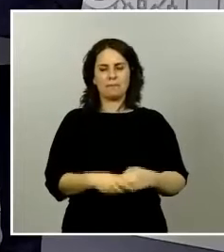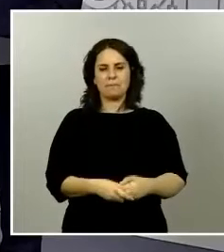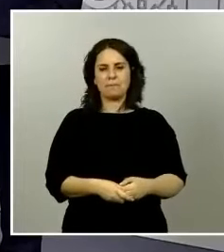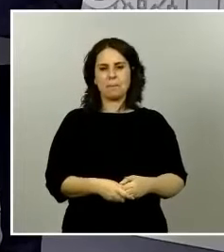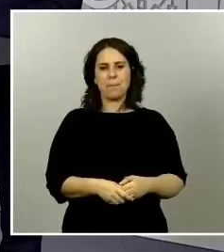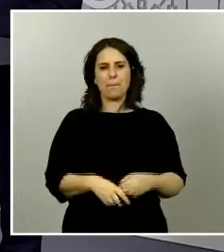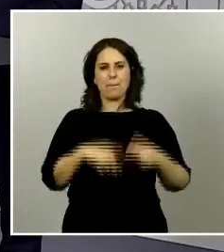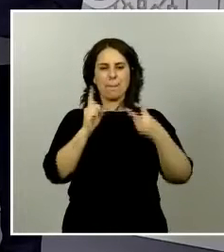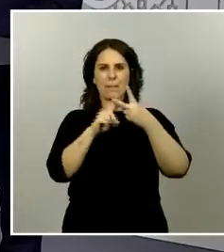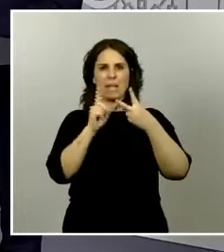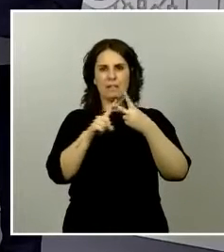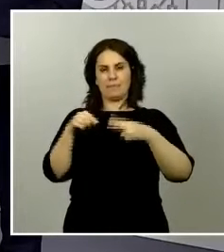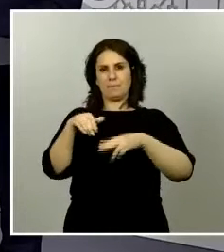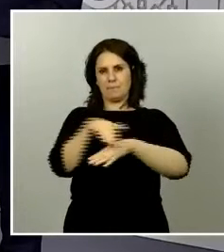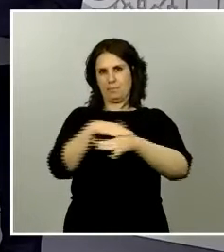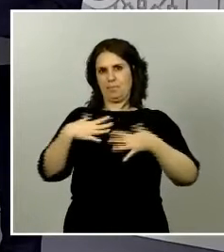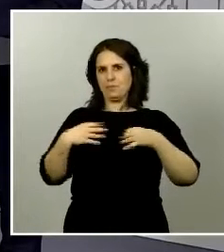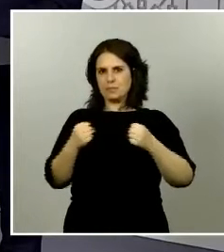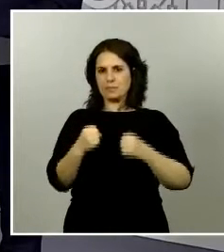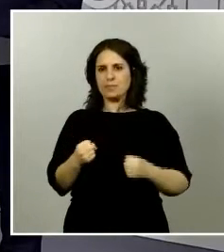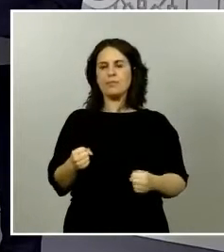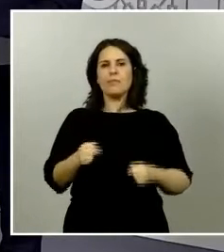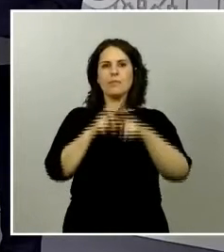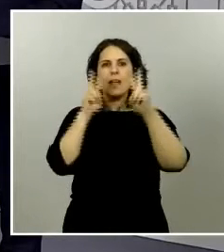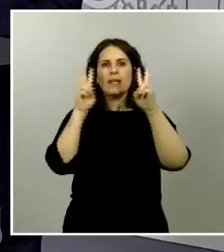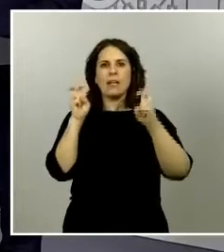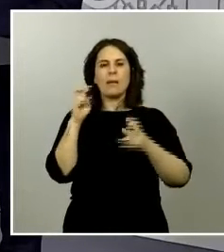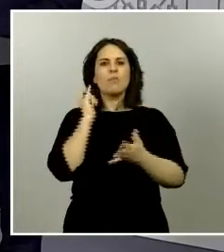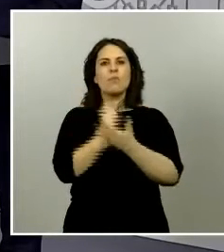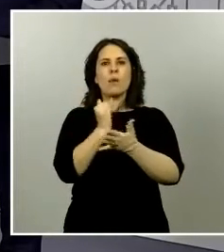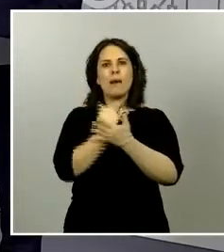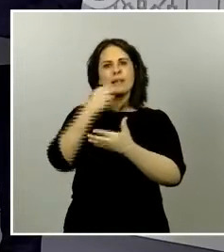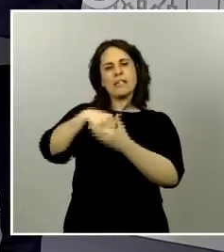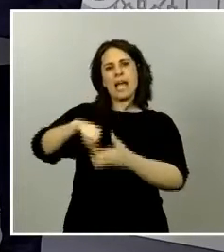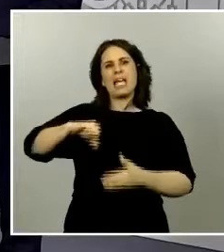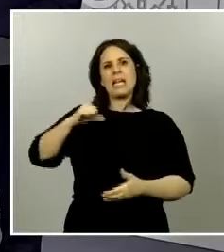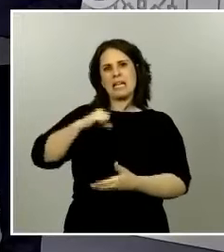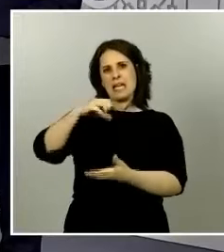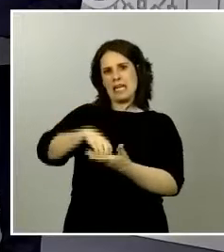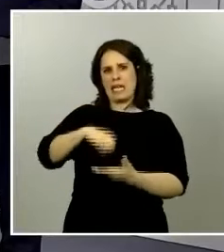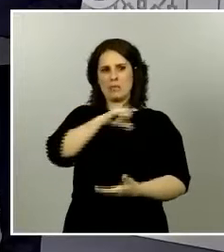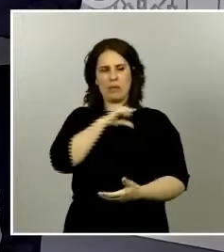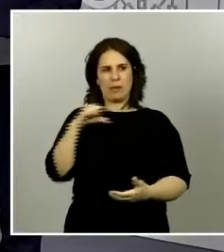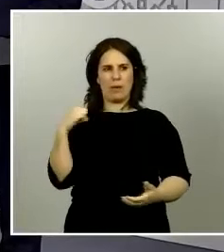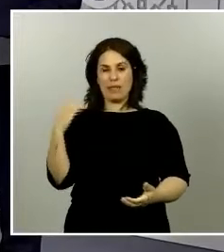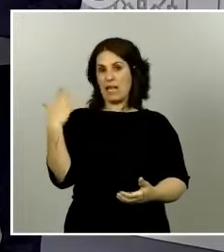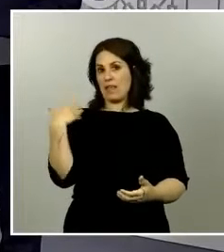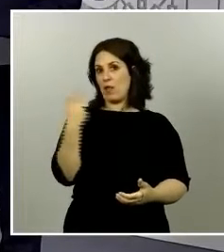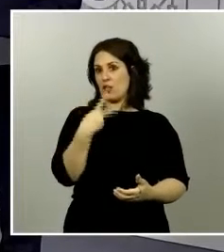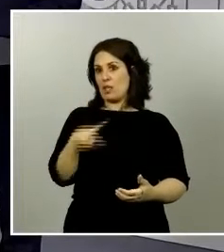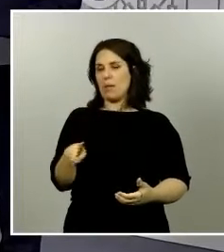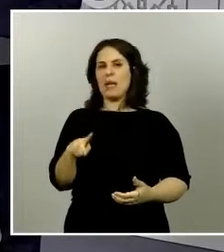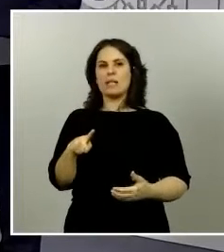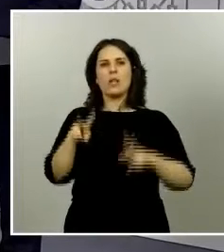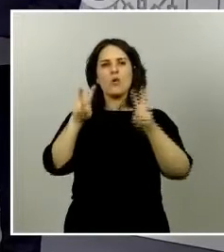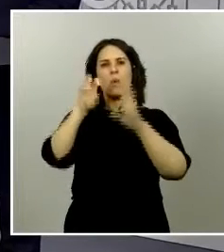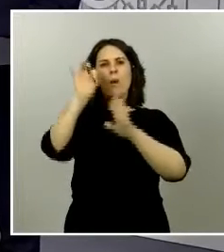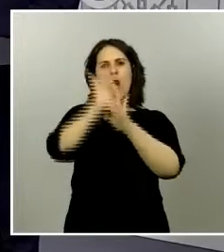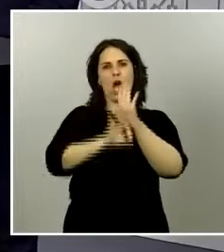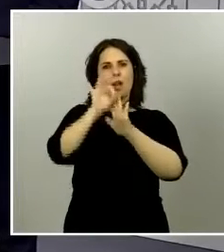fallecimientos? Una segunda pregunta para el ministro Illa es sobre las pruebas en las clínicas privadas.